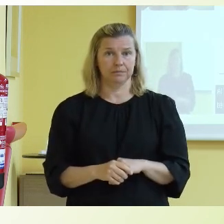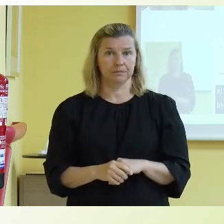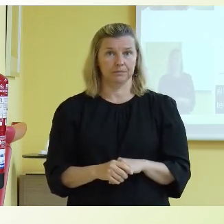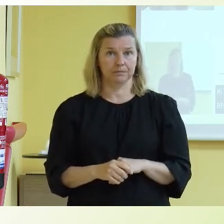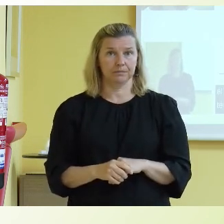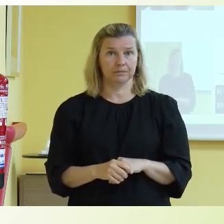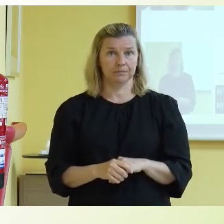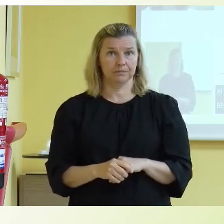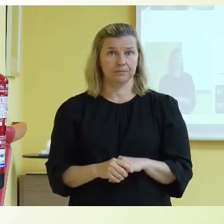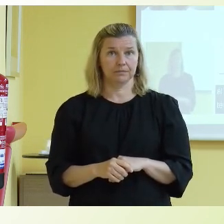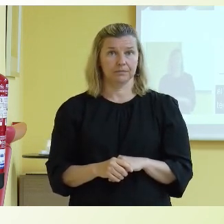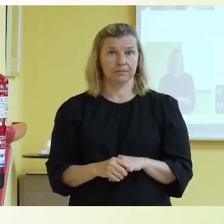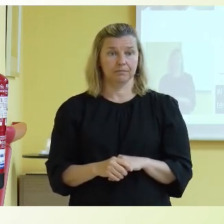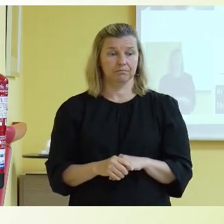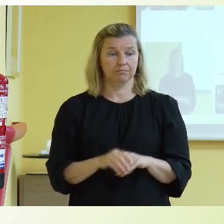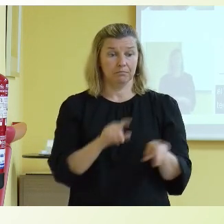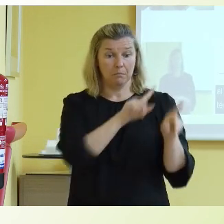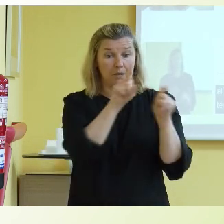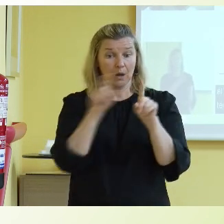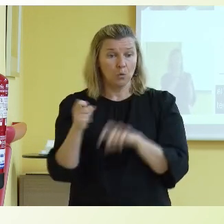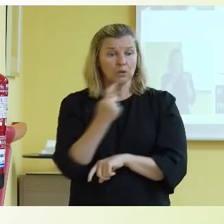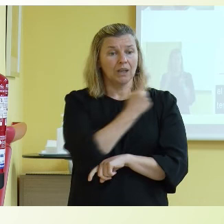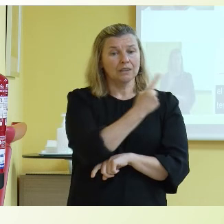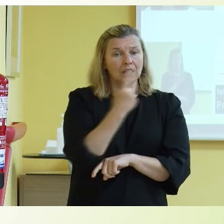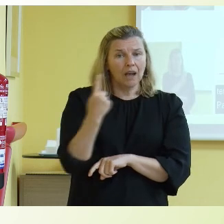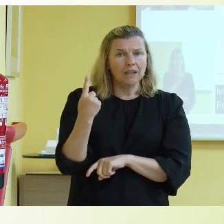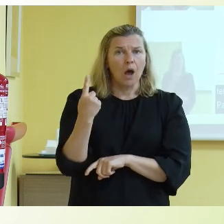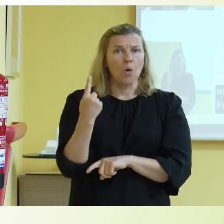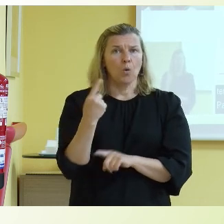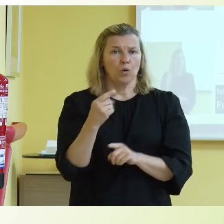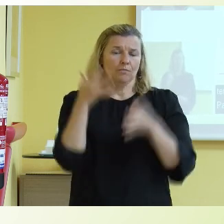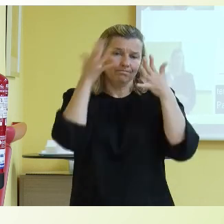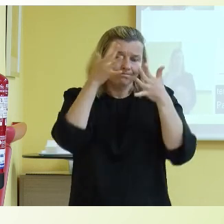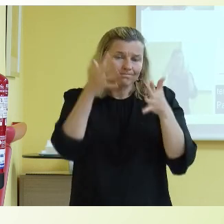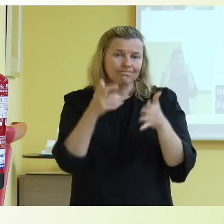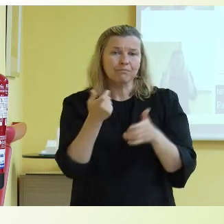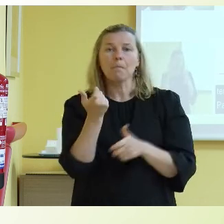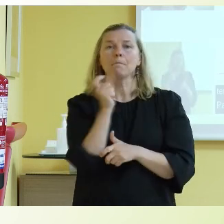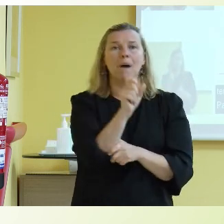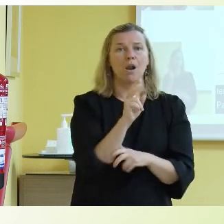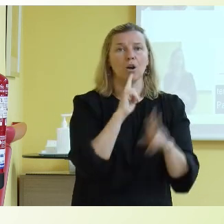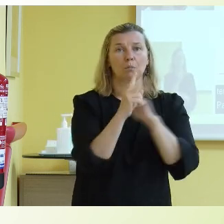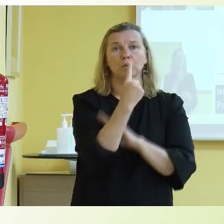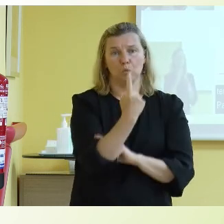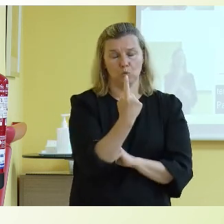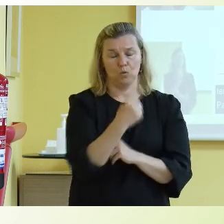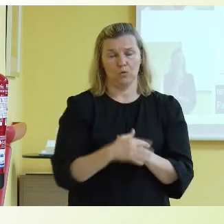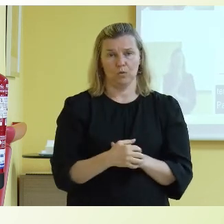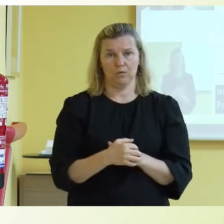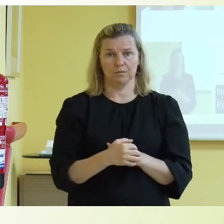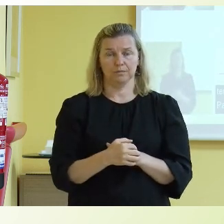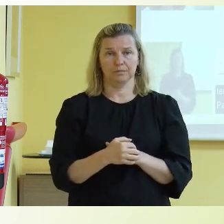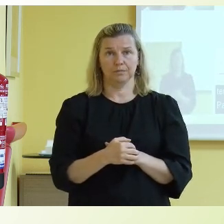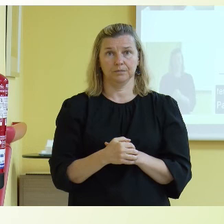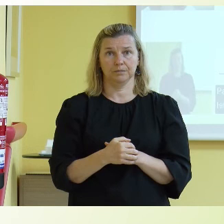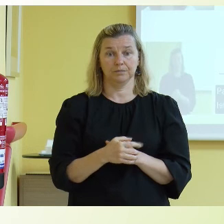Para cada una de las preguntas se recomienda proporcionar un único valor de temporalidad, gravedad y frecuencia. Así, en